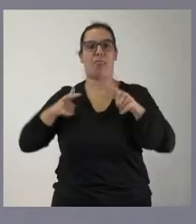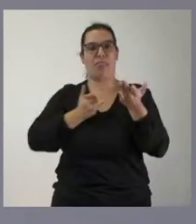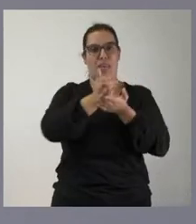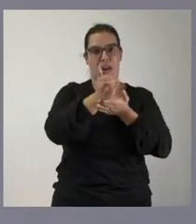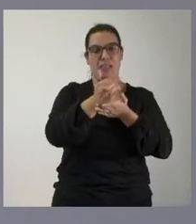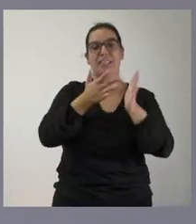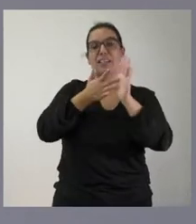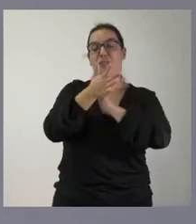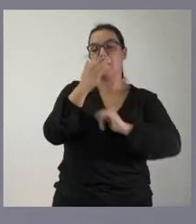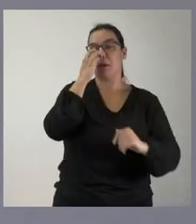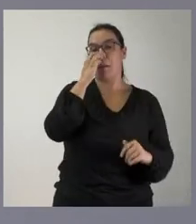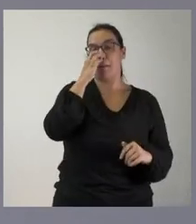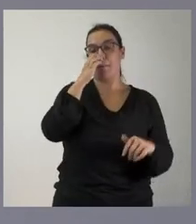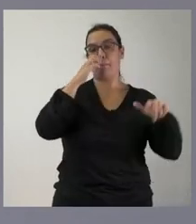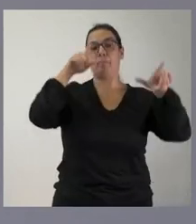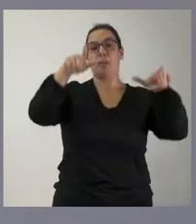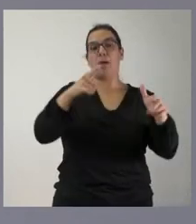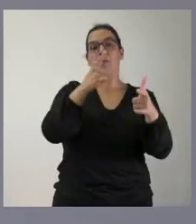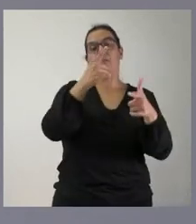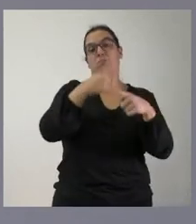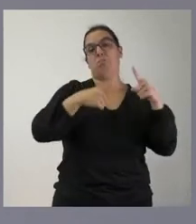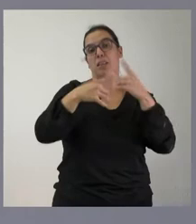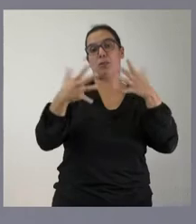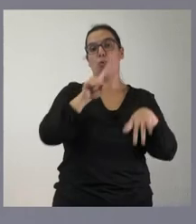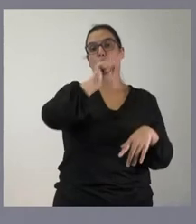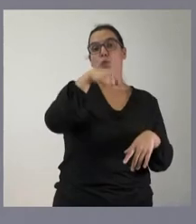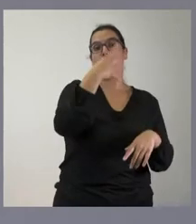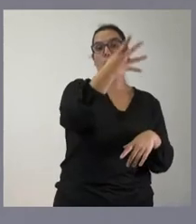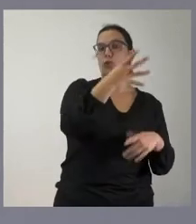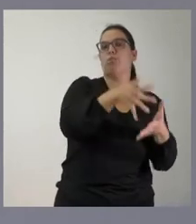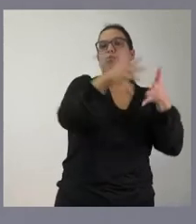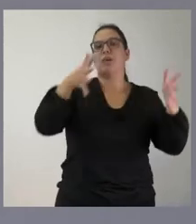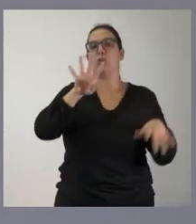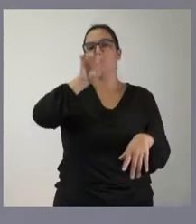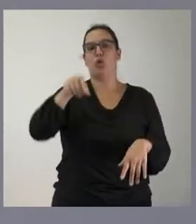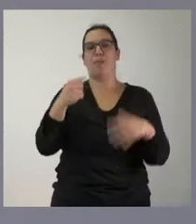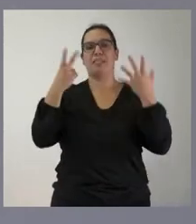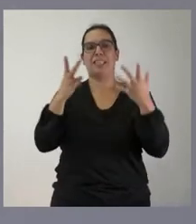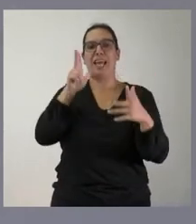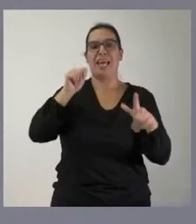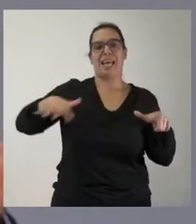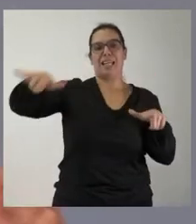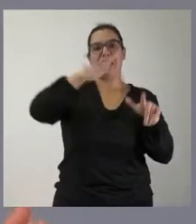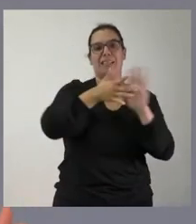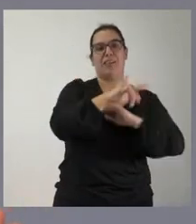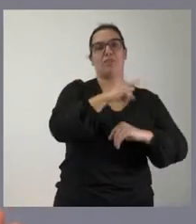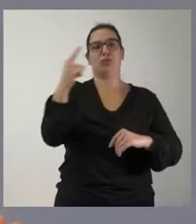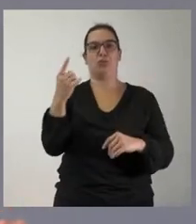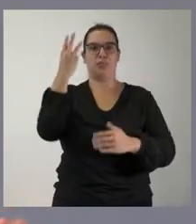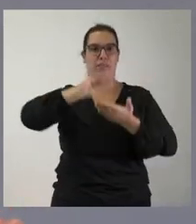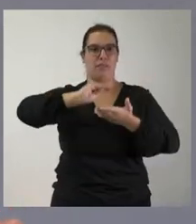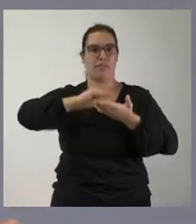de que la parcela media pasa de 1,4 hectáreas a 4,7 hectáreas Por tanto se multiplica por 3